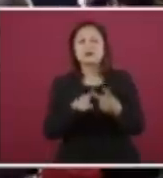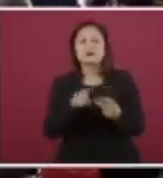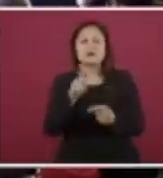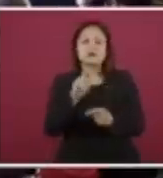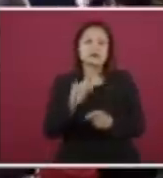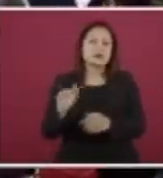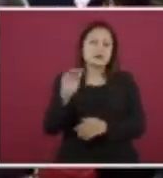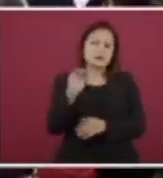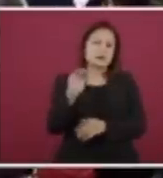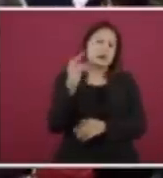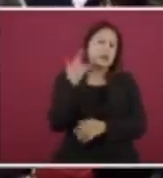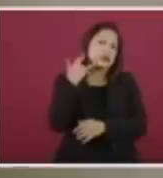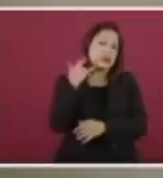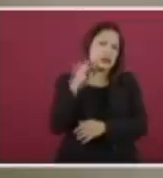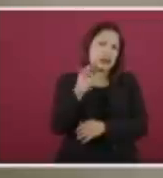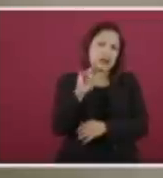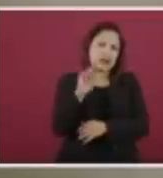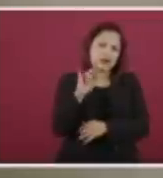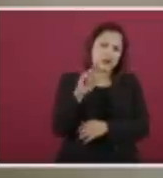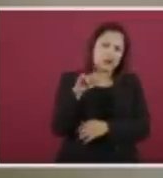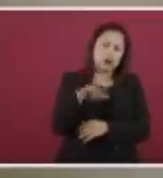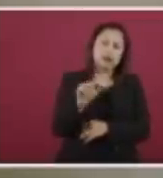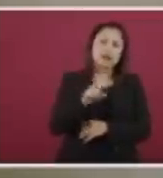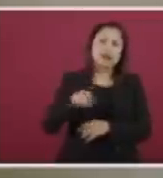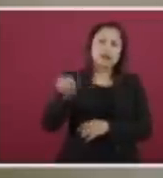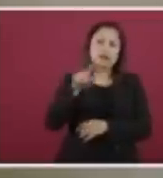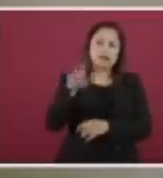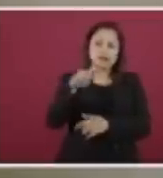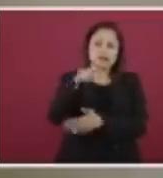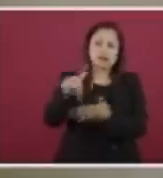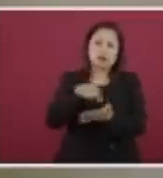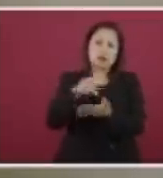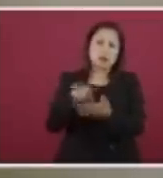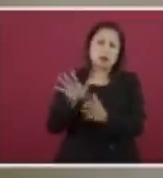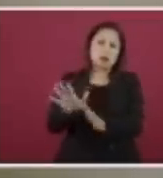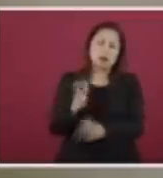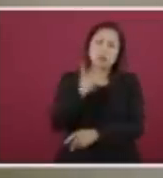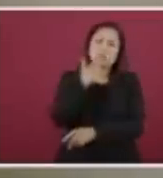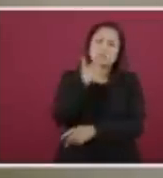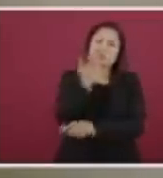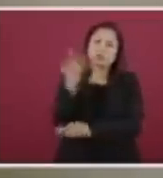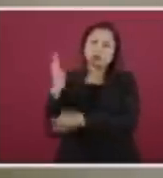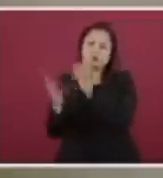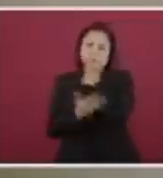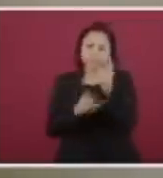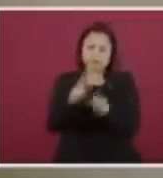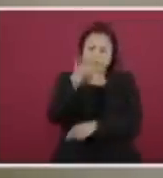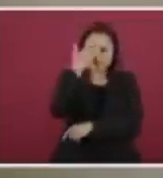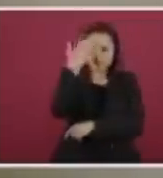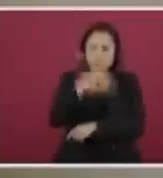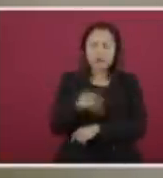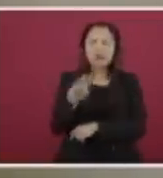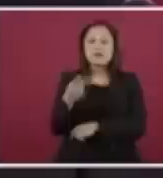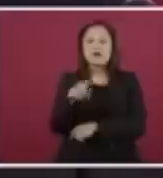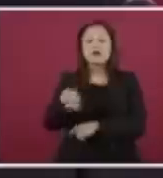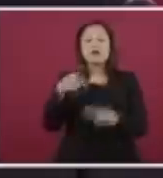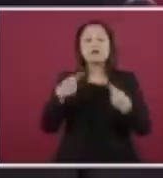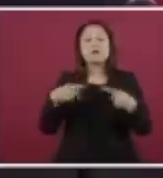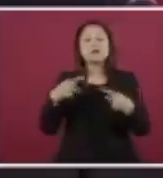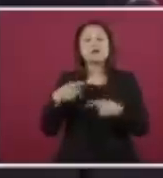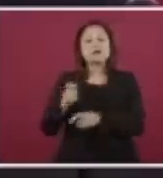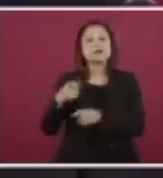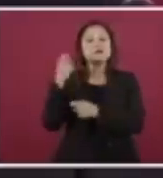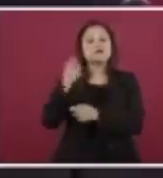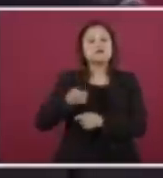California. Usted sabe que incluso hay condiciones de reserva ambiental en esa zona. Sin embargo, los pescadores de la zona tienen una serie